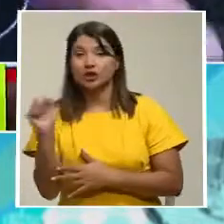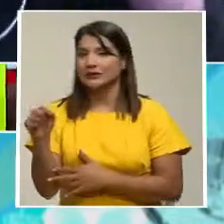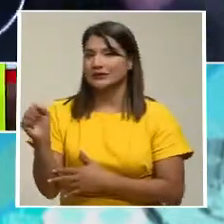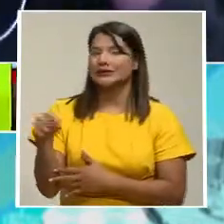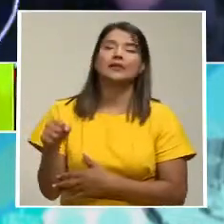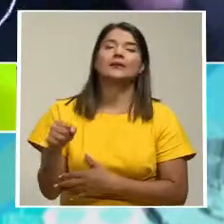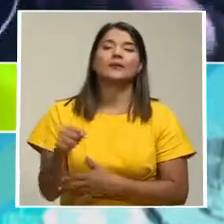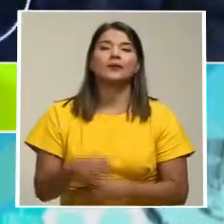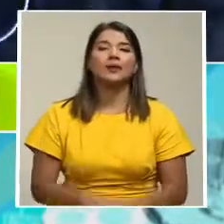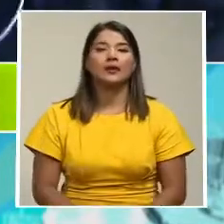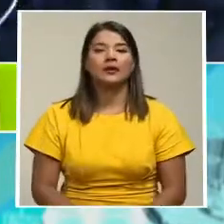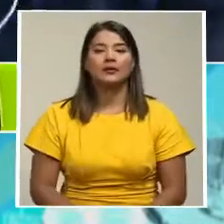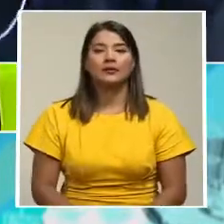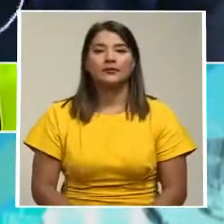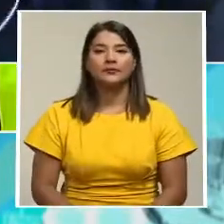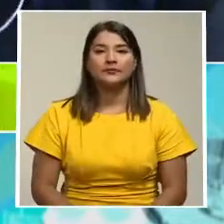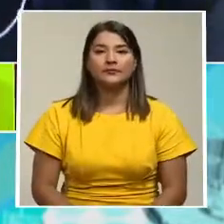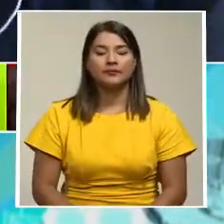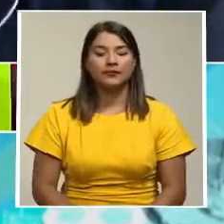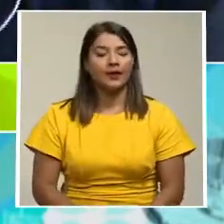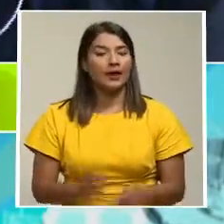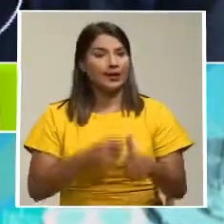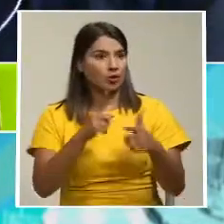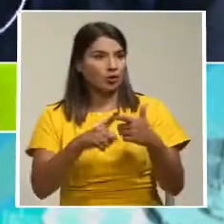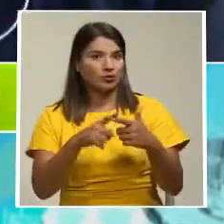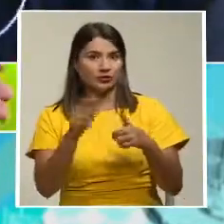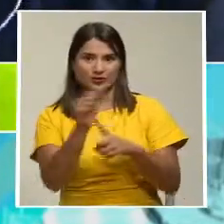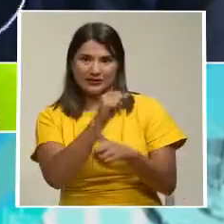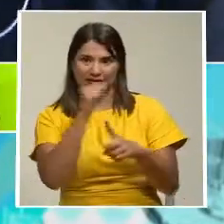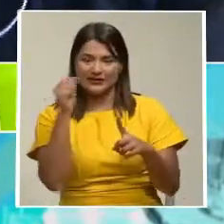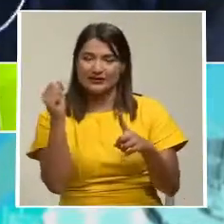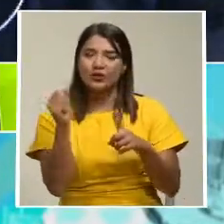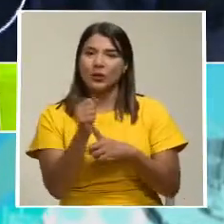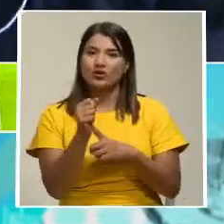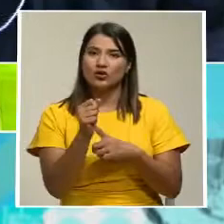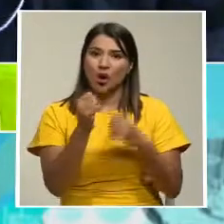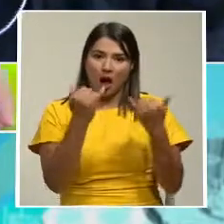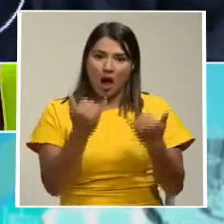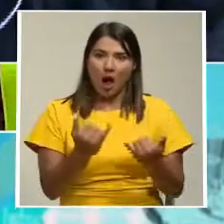Del 22. Es un contexto en el que la oposición